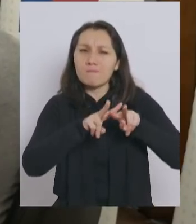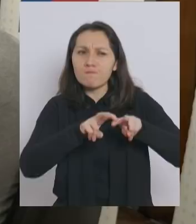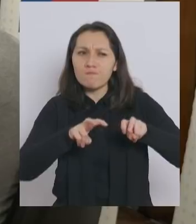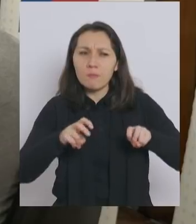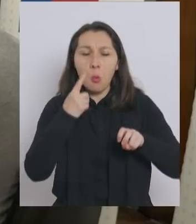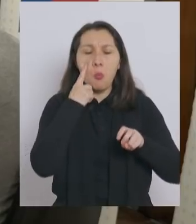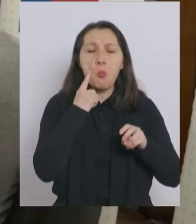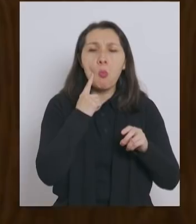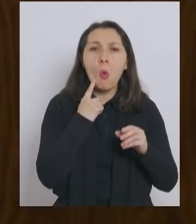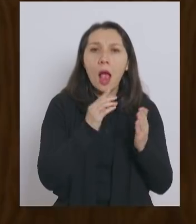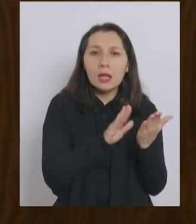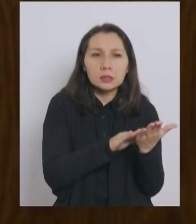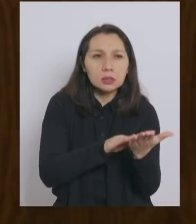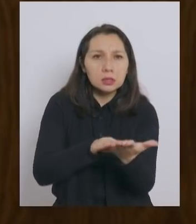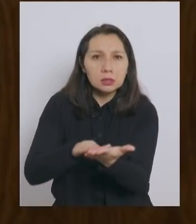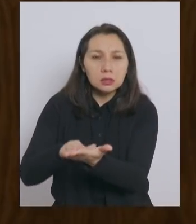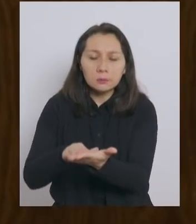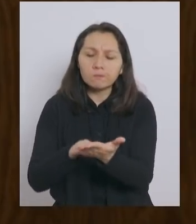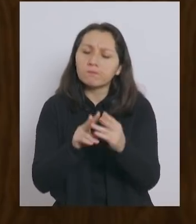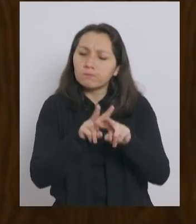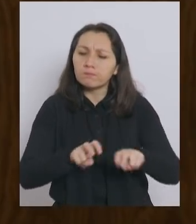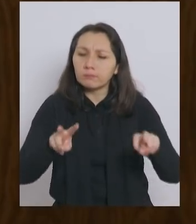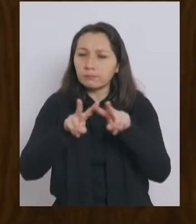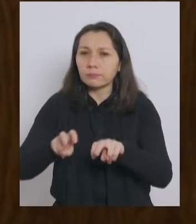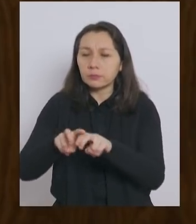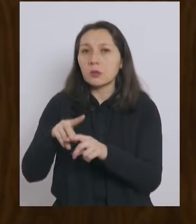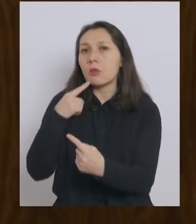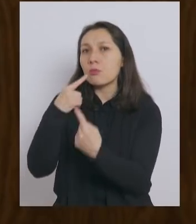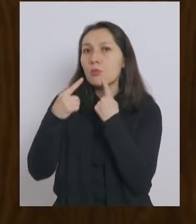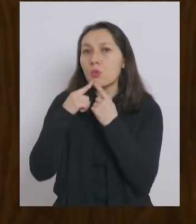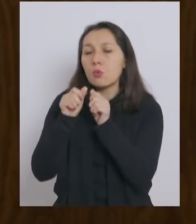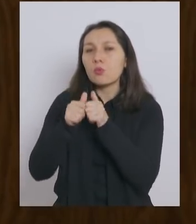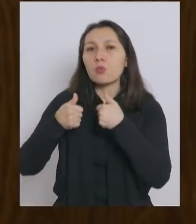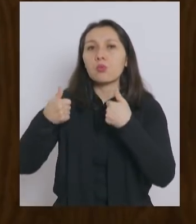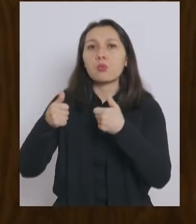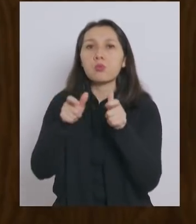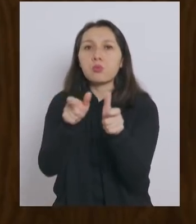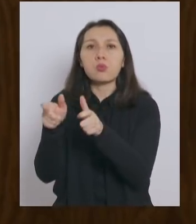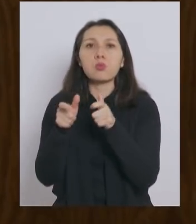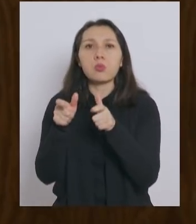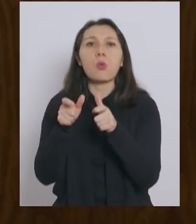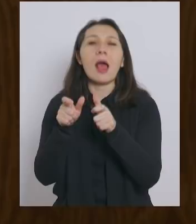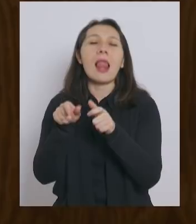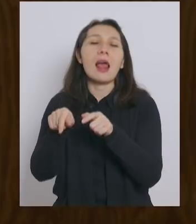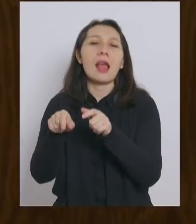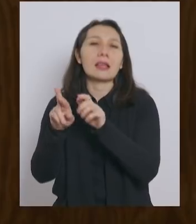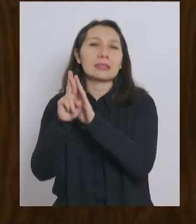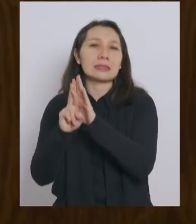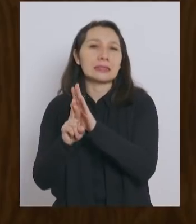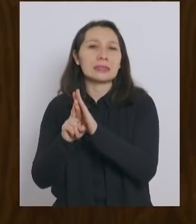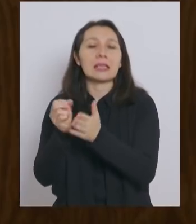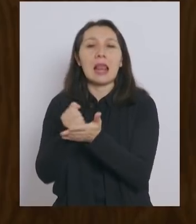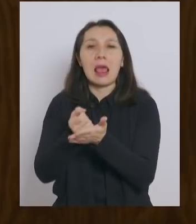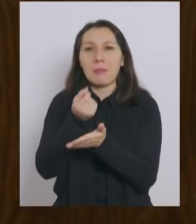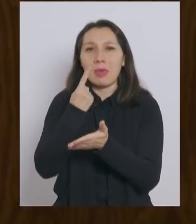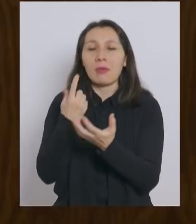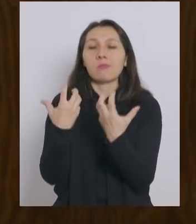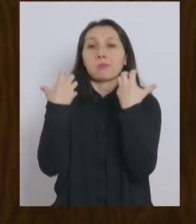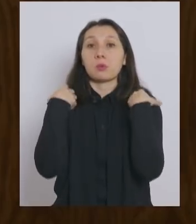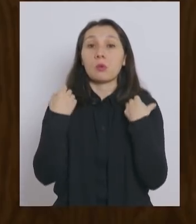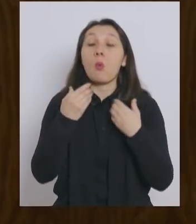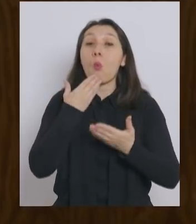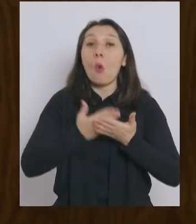las muestras y se consulta con la autoridad reguladora de medicamentos responsable, porque en cada proceso